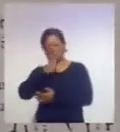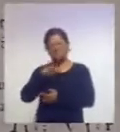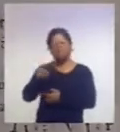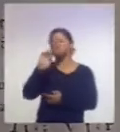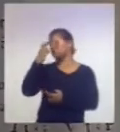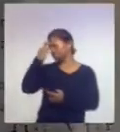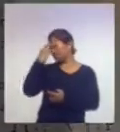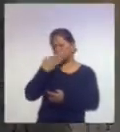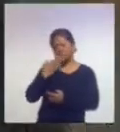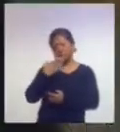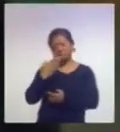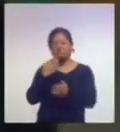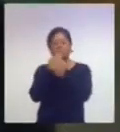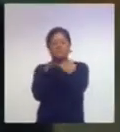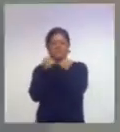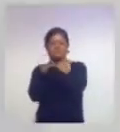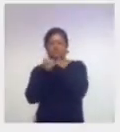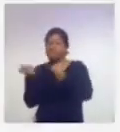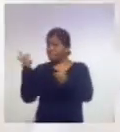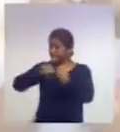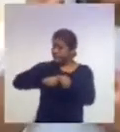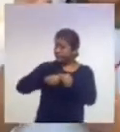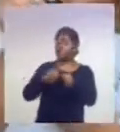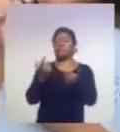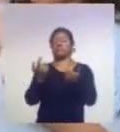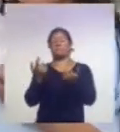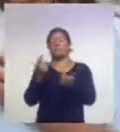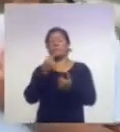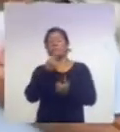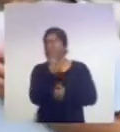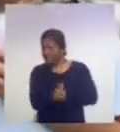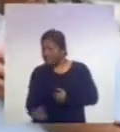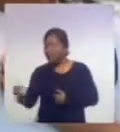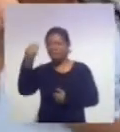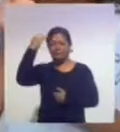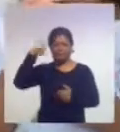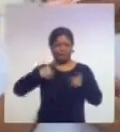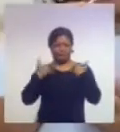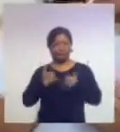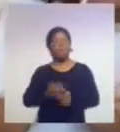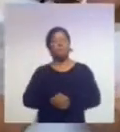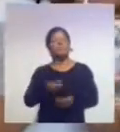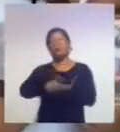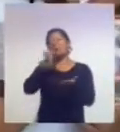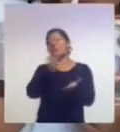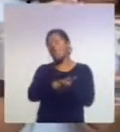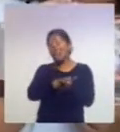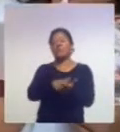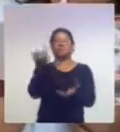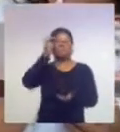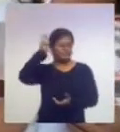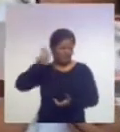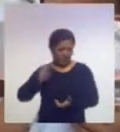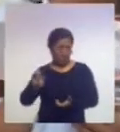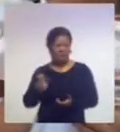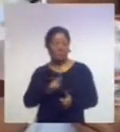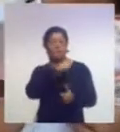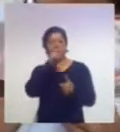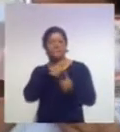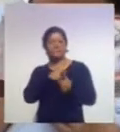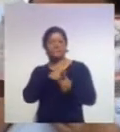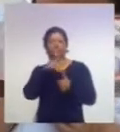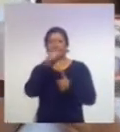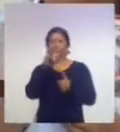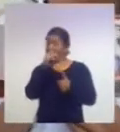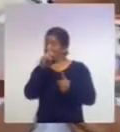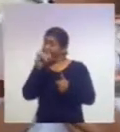parte de la educación de los niños y jóvenes. Héroes de la independencia, está Miguel Hidalgo, está el